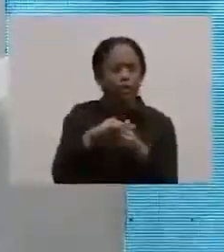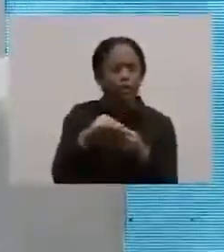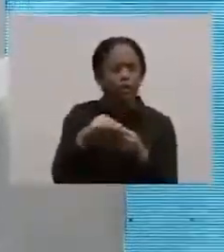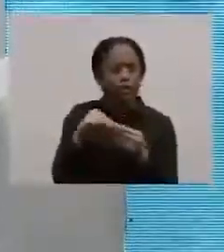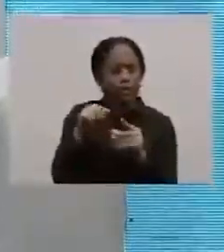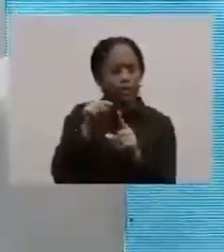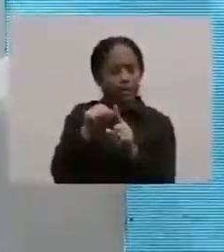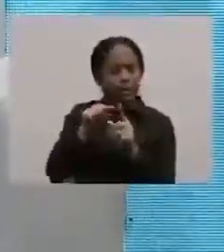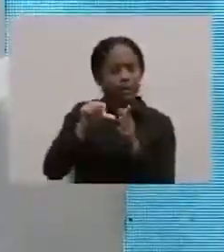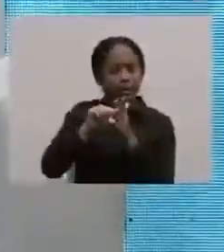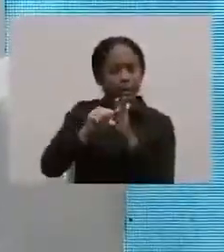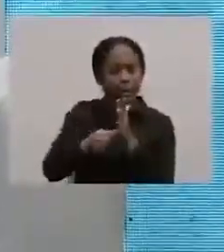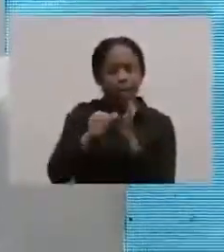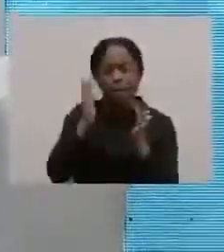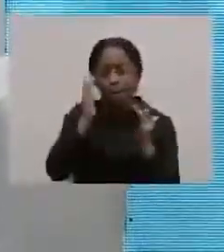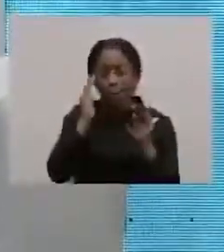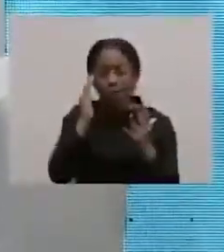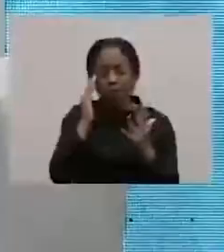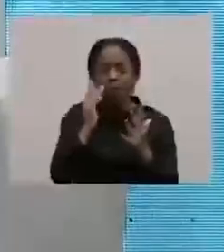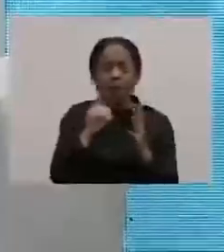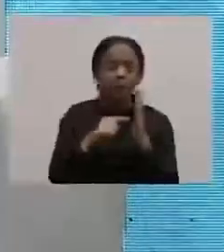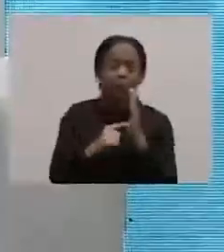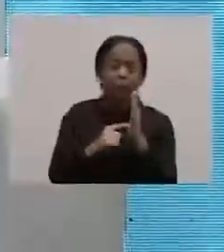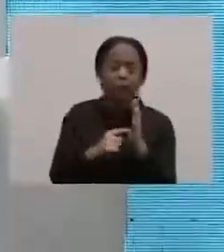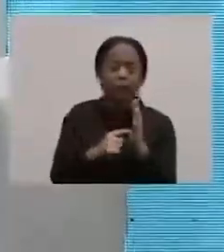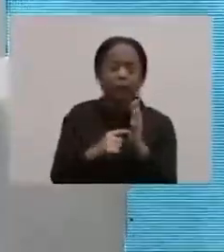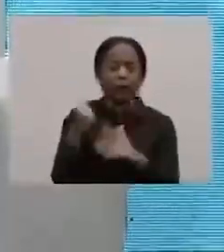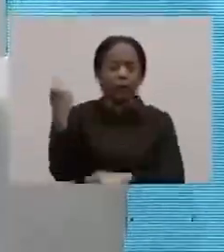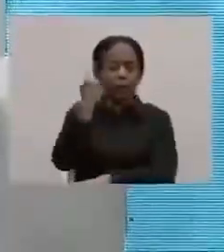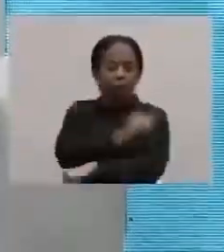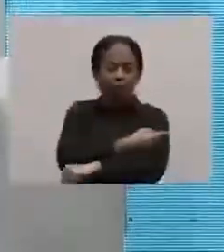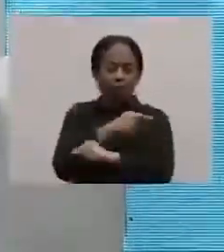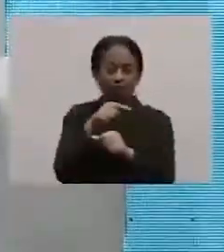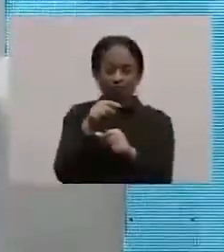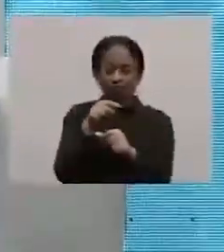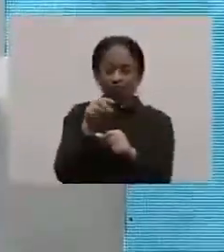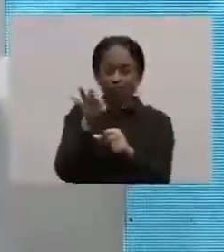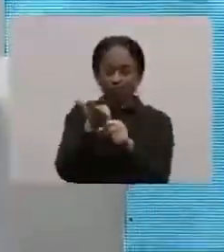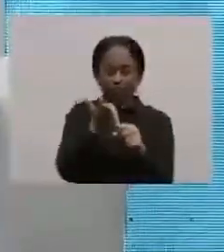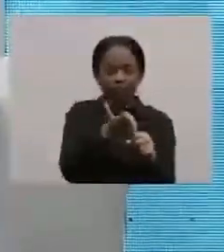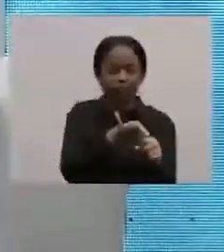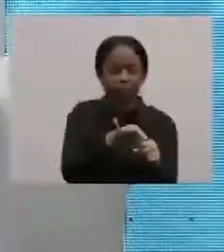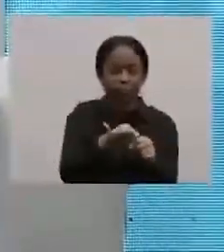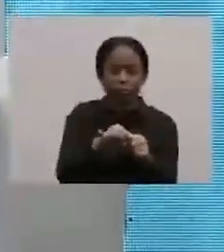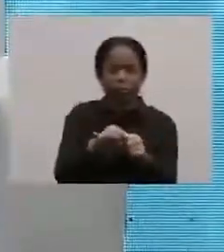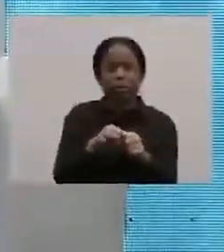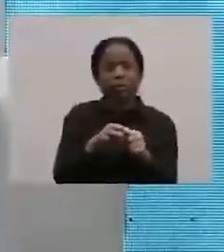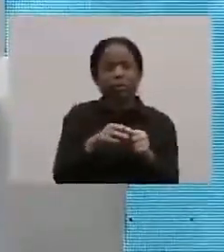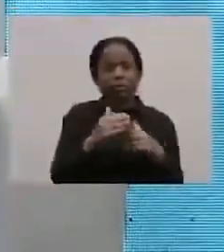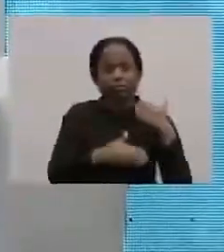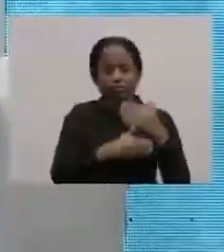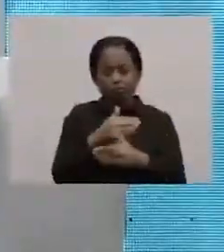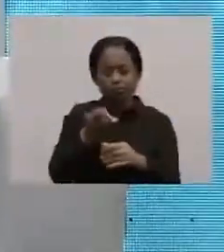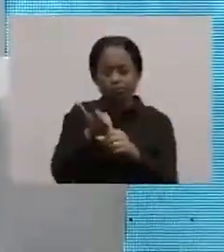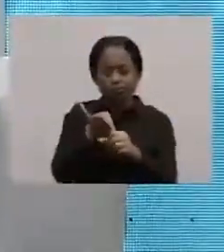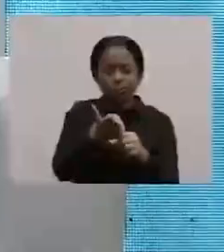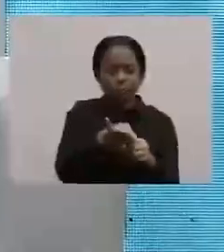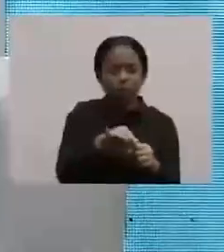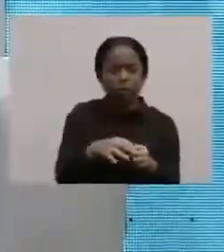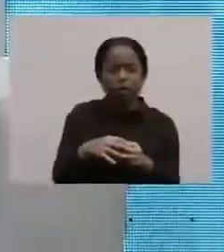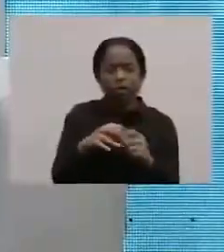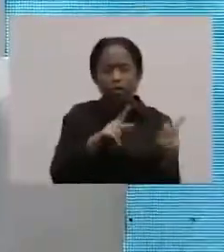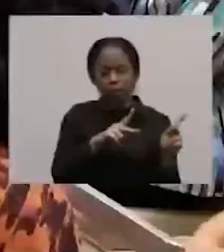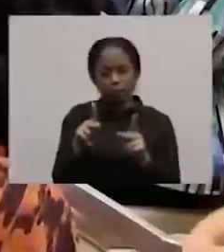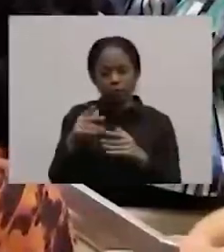la preocupación de lo que pensaría sería, por ejemplo, el día de las elecciones. Por supuesto. El día del proceso electoral, en el momento electoral